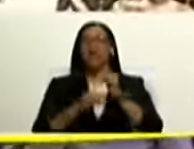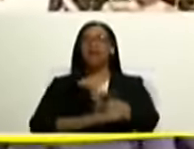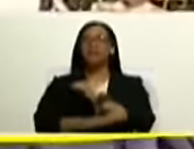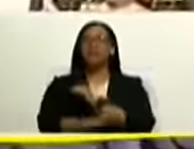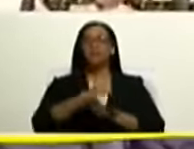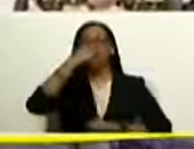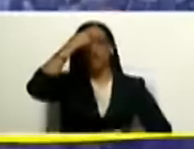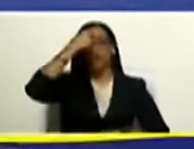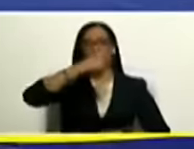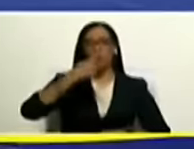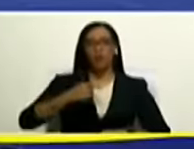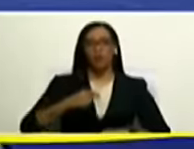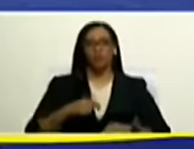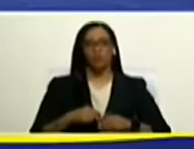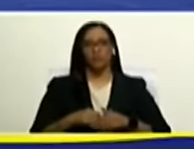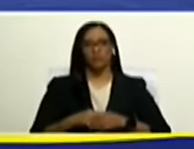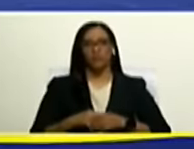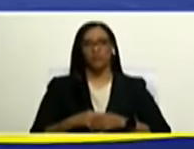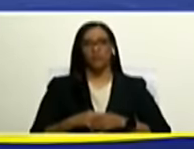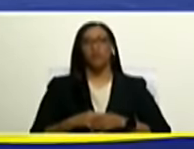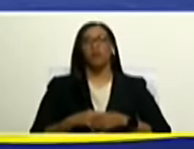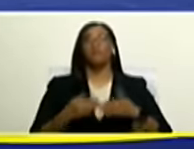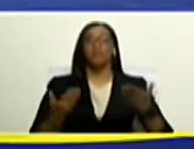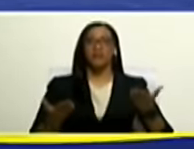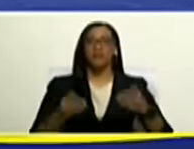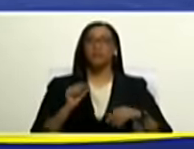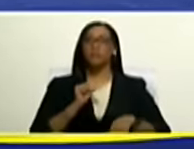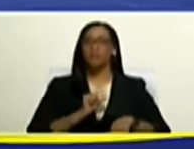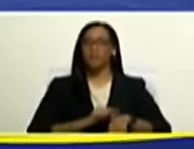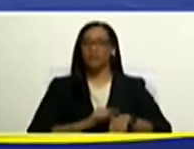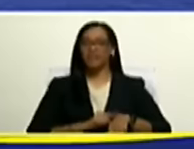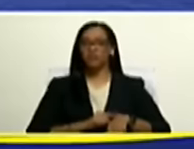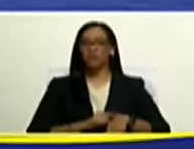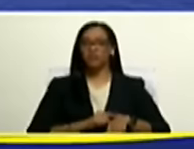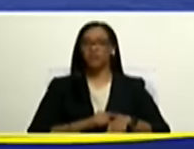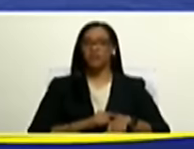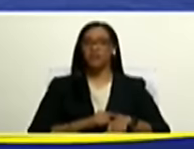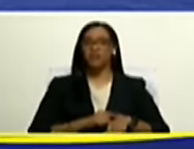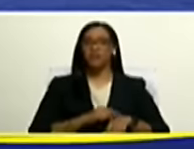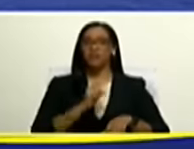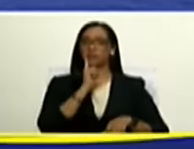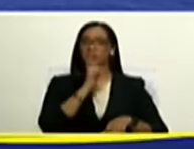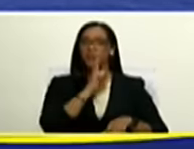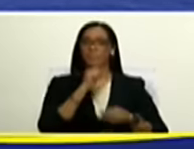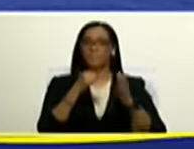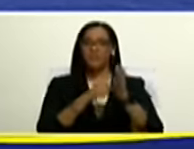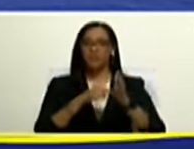al pueblo. Por eso este periodo lo llevamos a 1840.